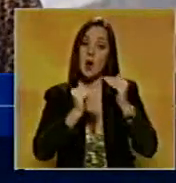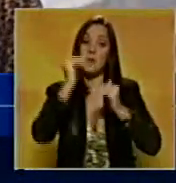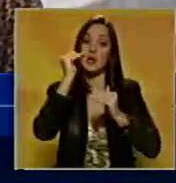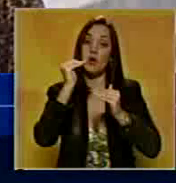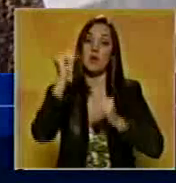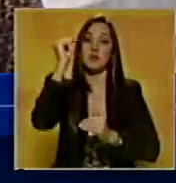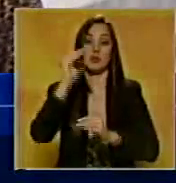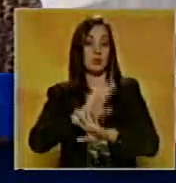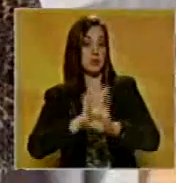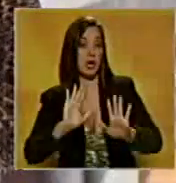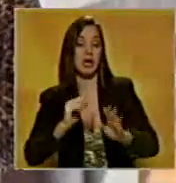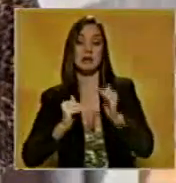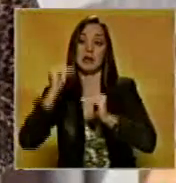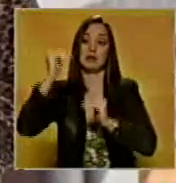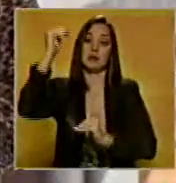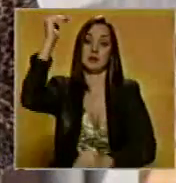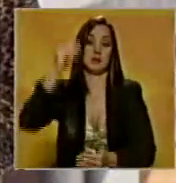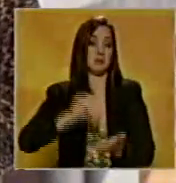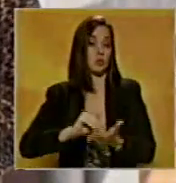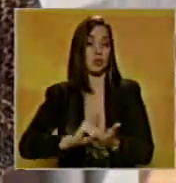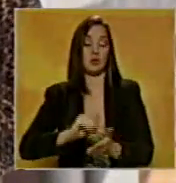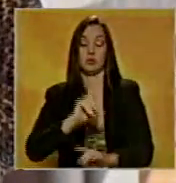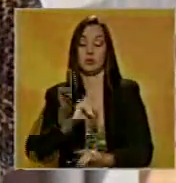del pasaje en táchira marine glot noticiero benevision